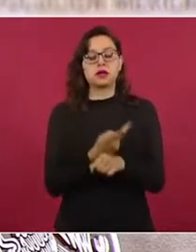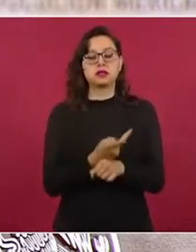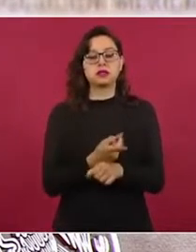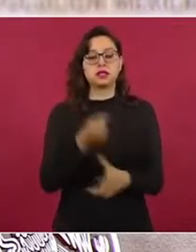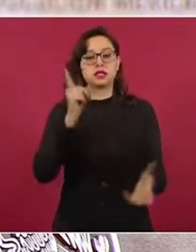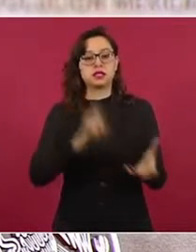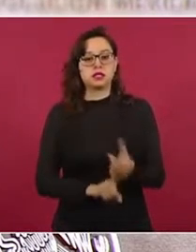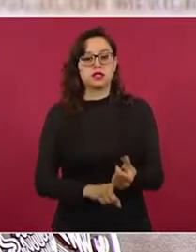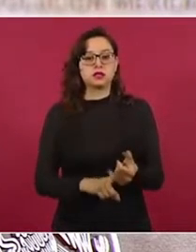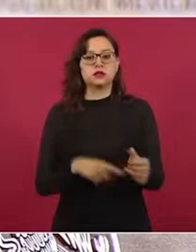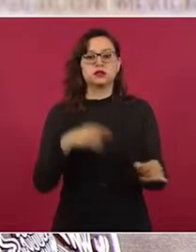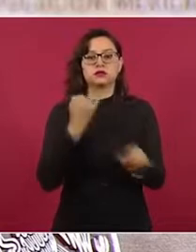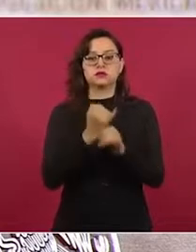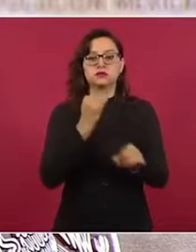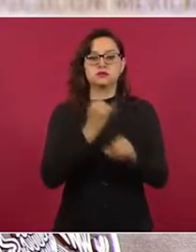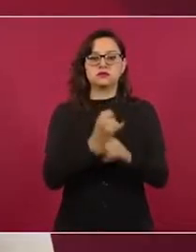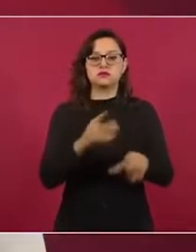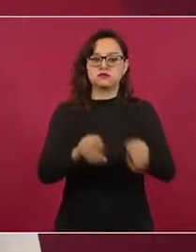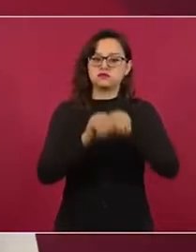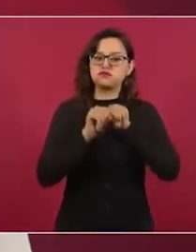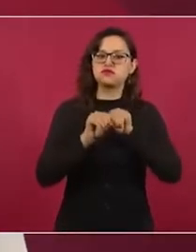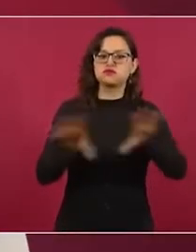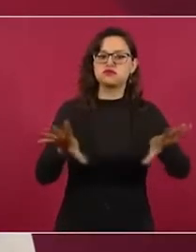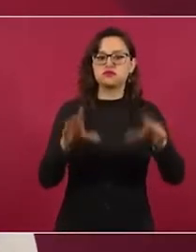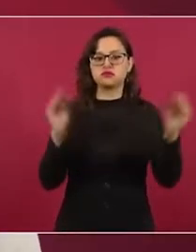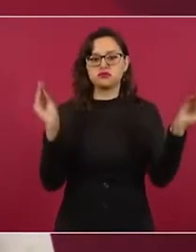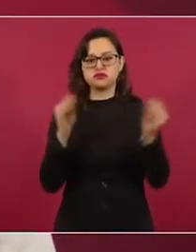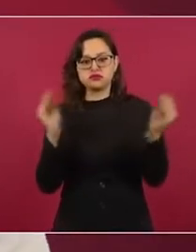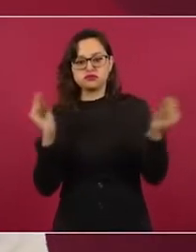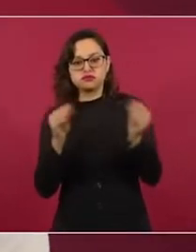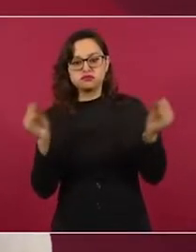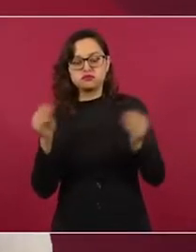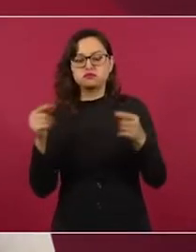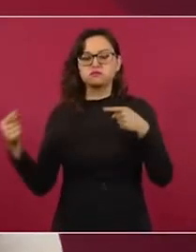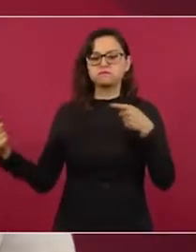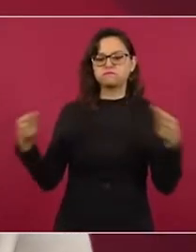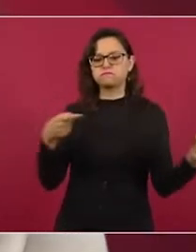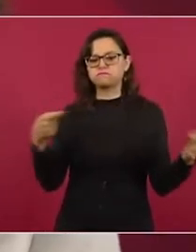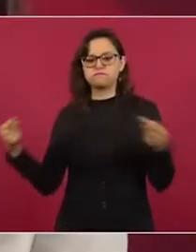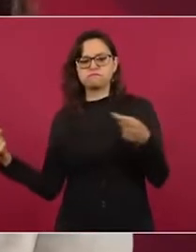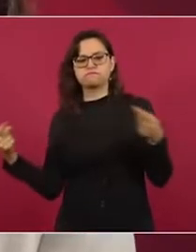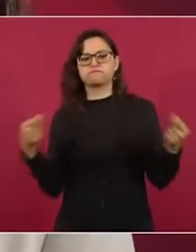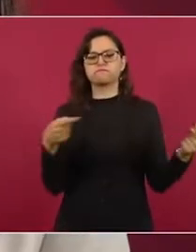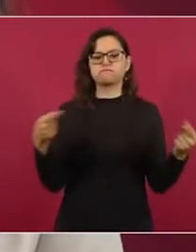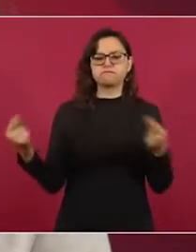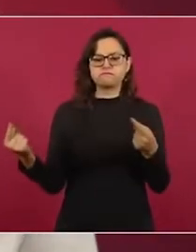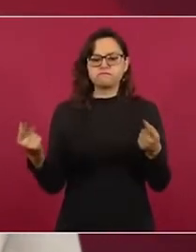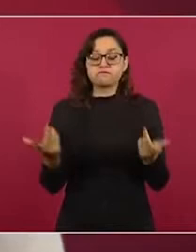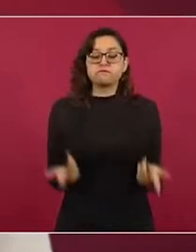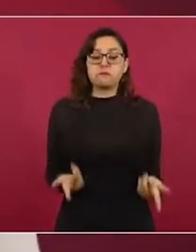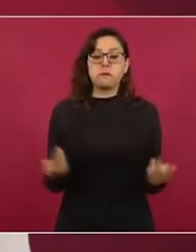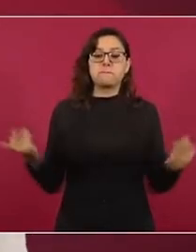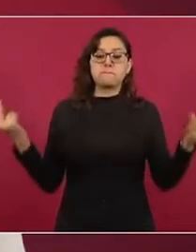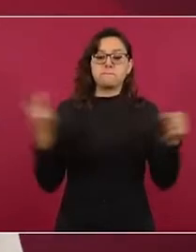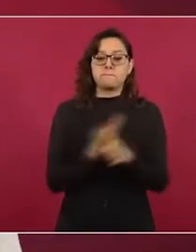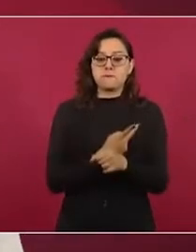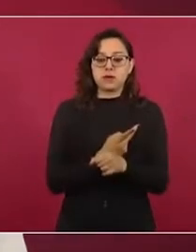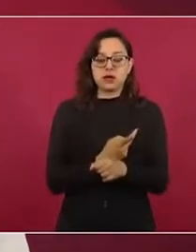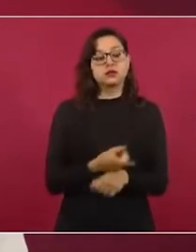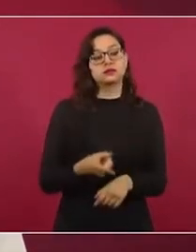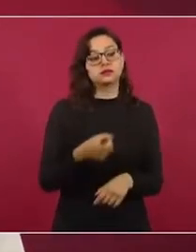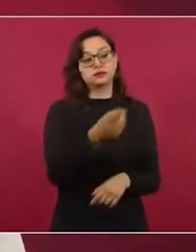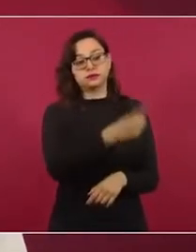intensa conversación y controversia a favor y en contra. La oposición no desperdició